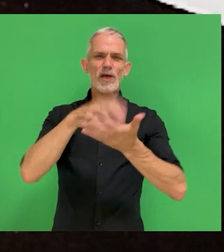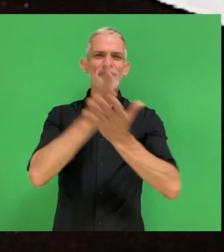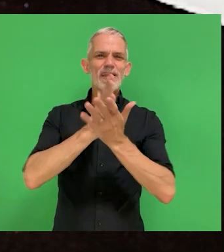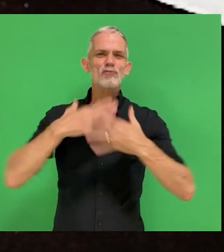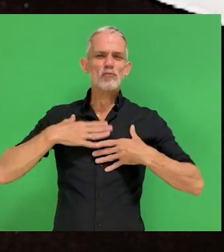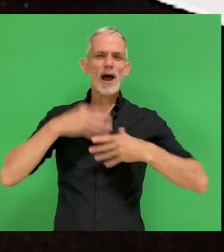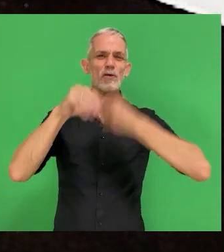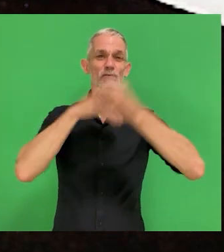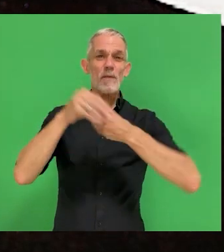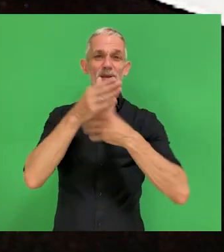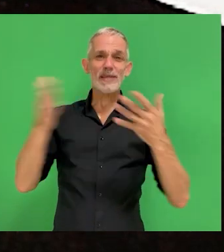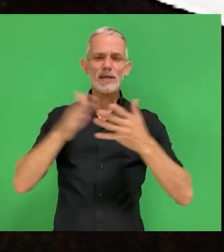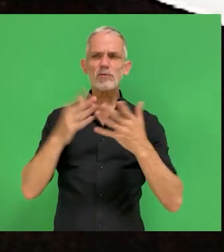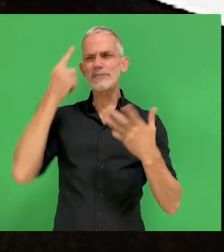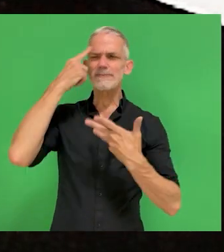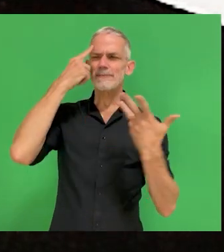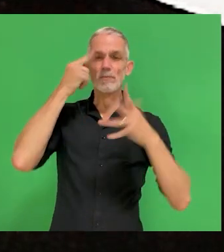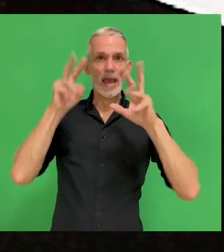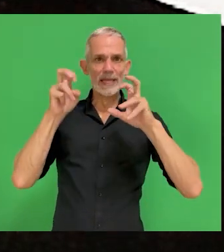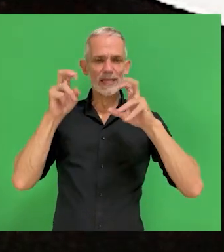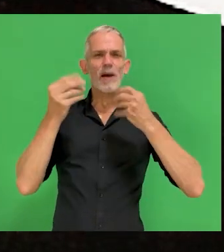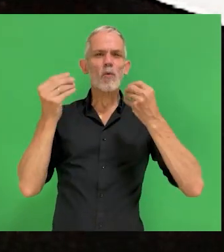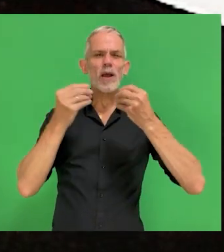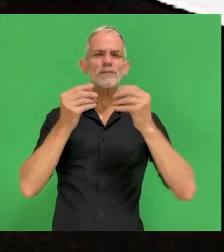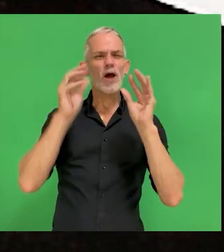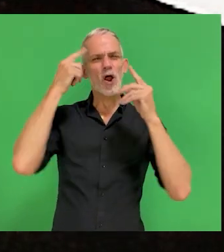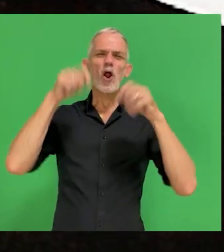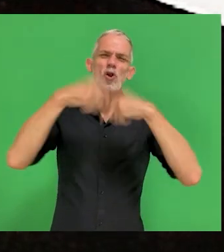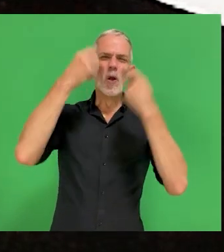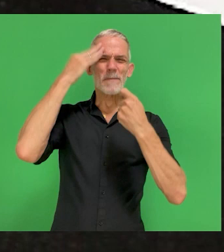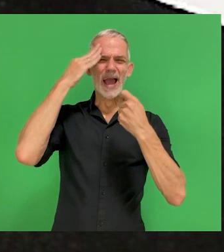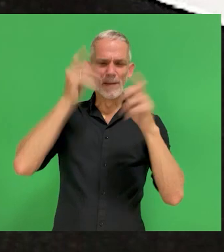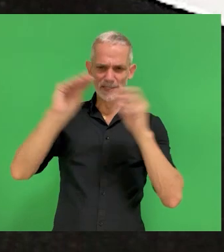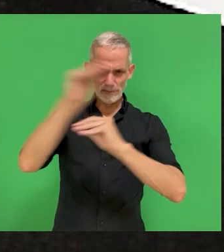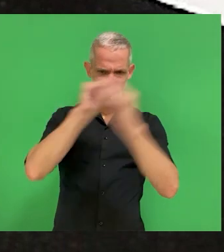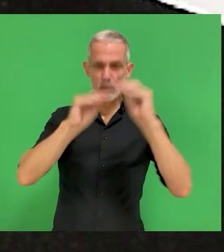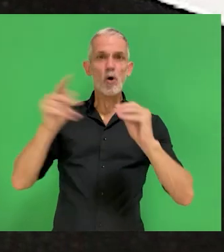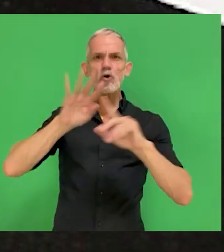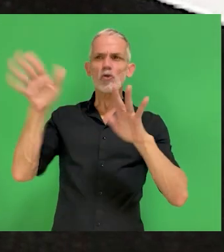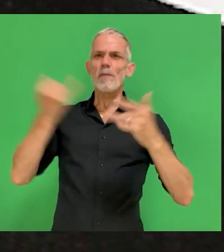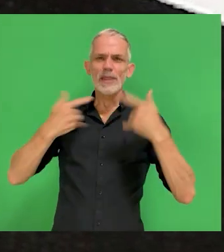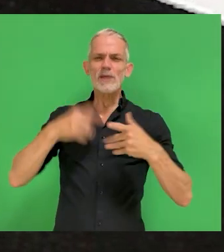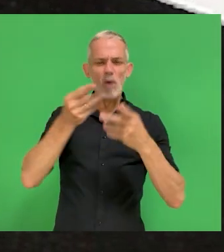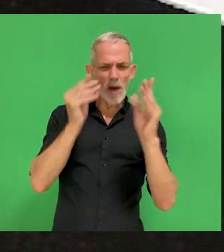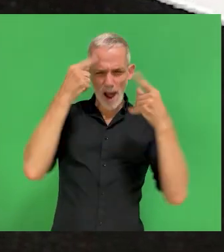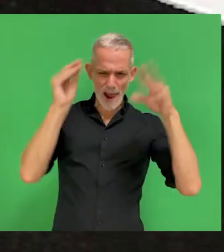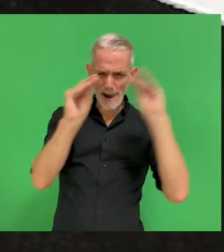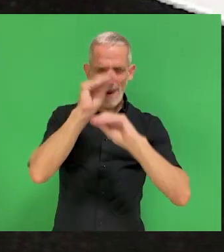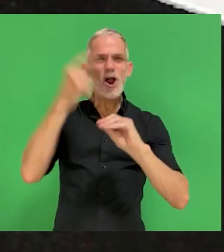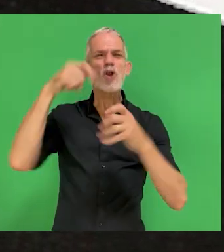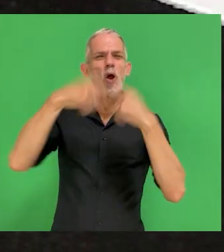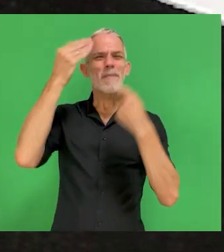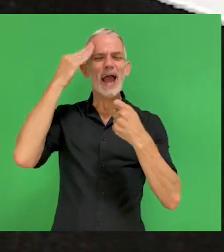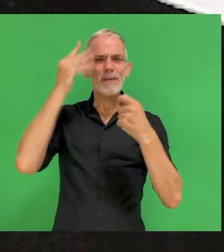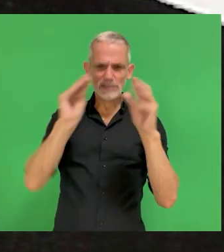rompecabezas. Todos me decían, fuiste armando un rompecabezas, fuiste armando las piezas. Y esa idea a mí siempre me causó